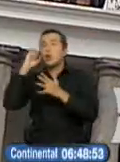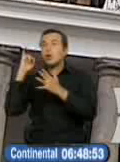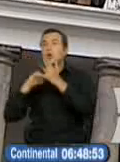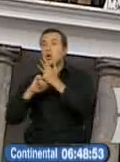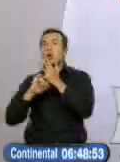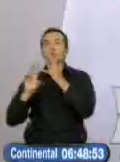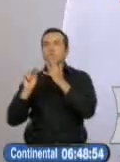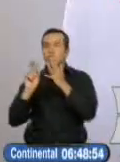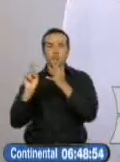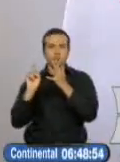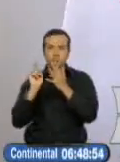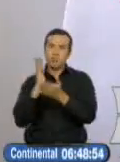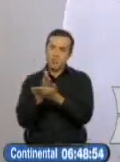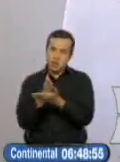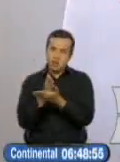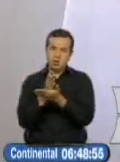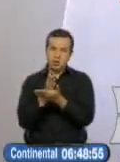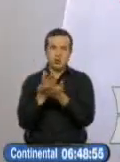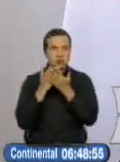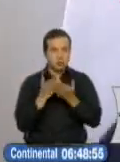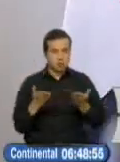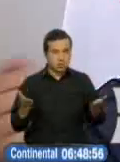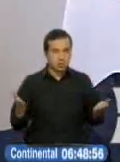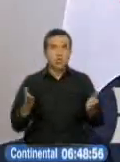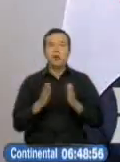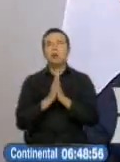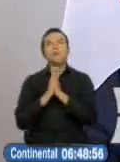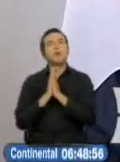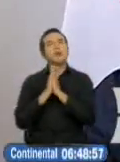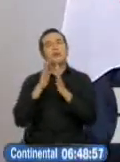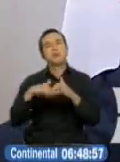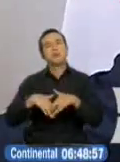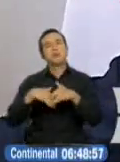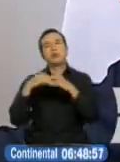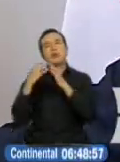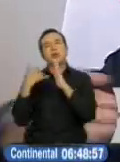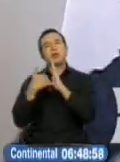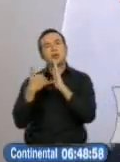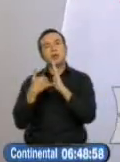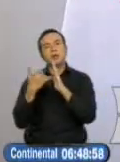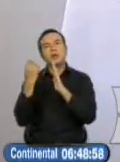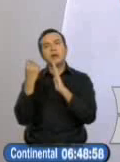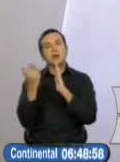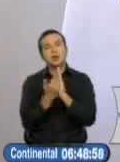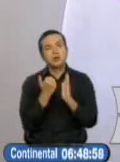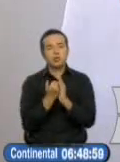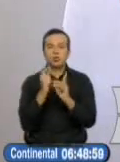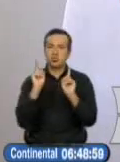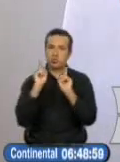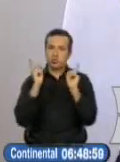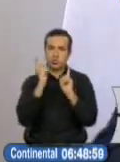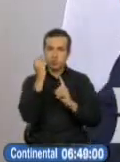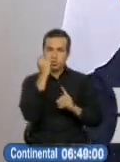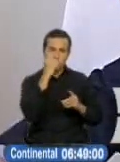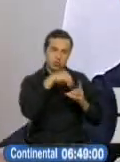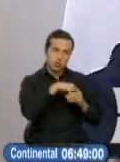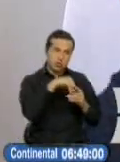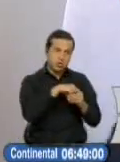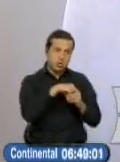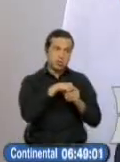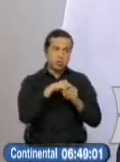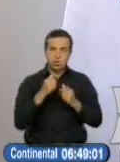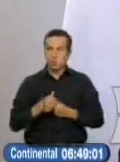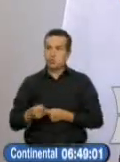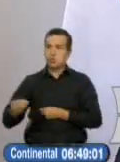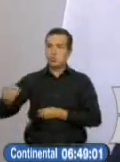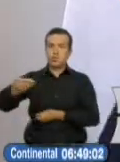gobierno central. Nosotros no deberíamos estar pidiendo la recuperación del IVA que nosotros cobramos. Si metemos en un bolsillo lo que sacamos del otro